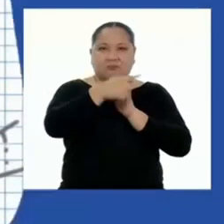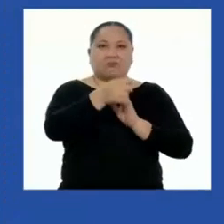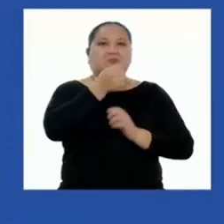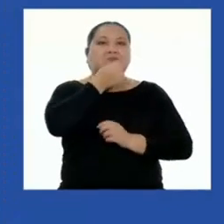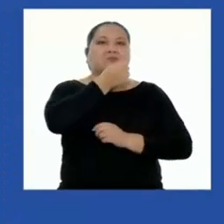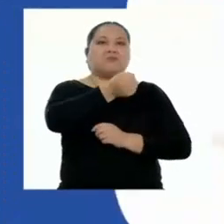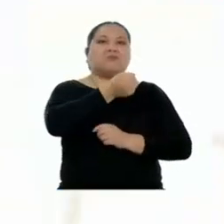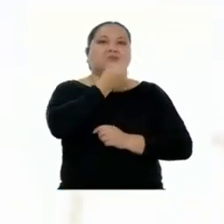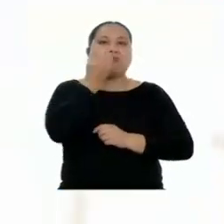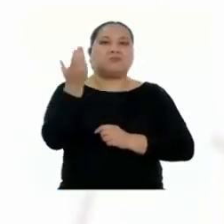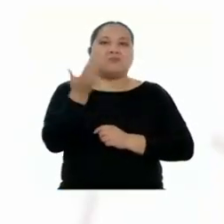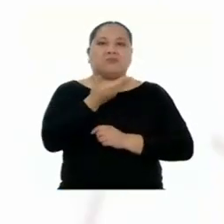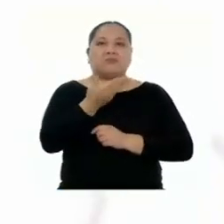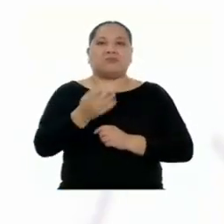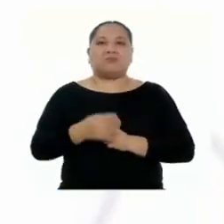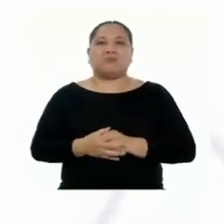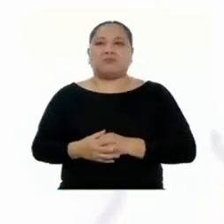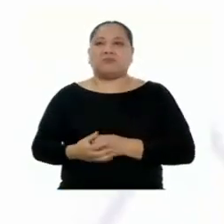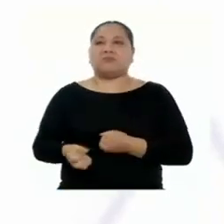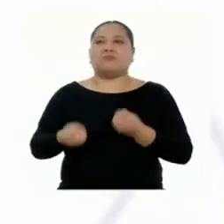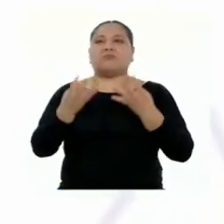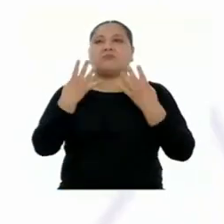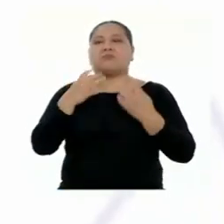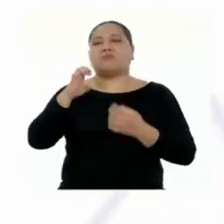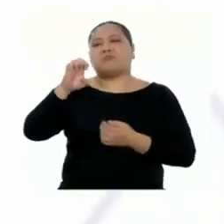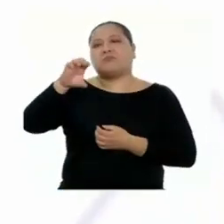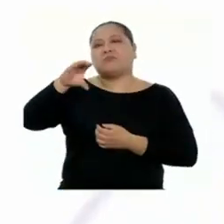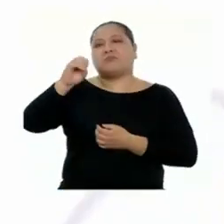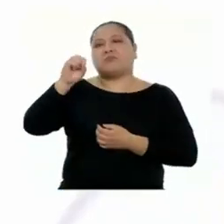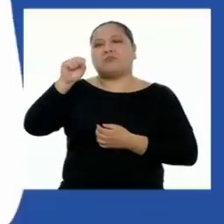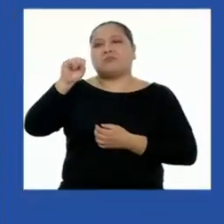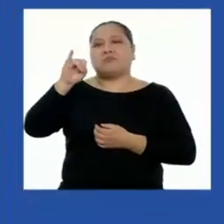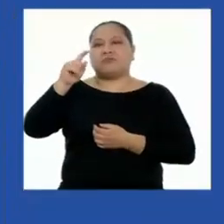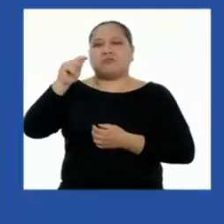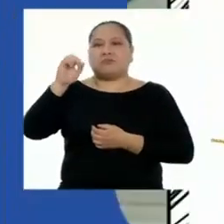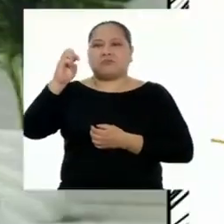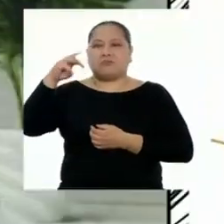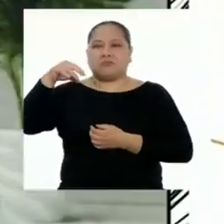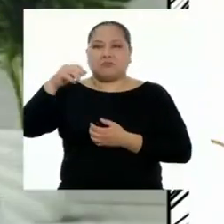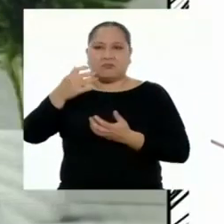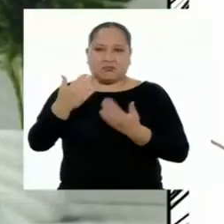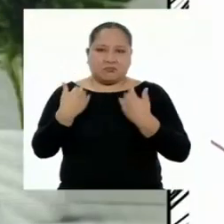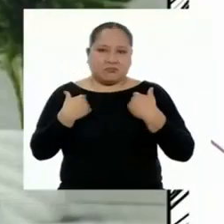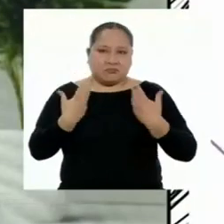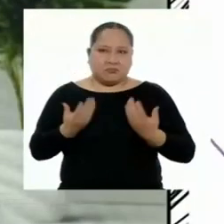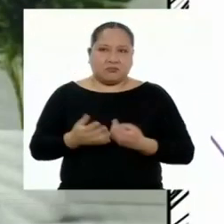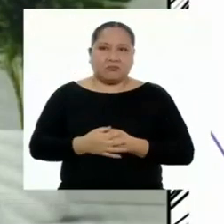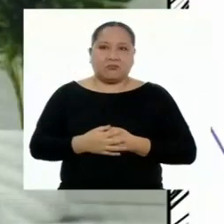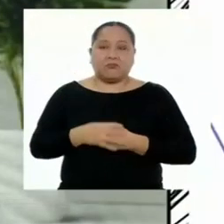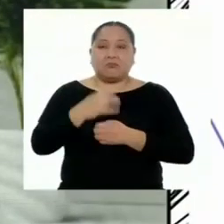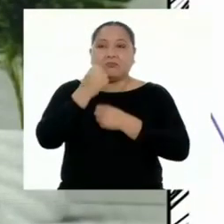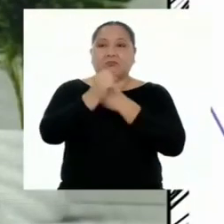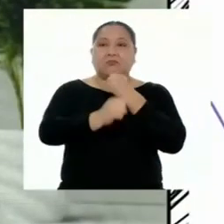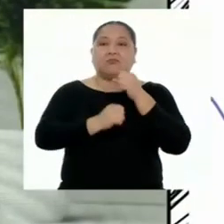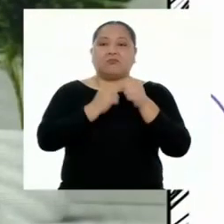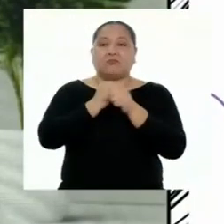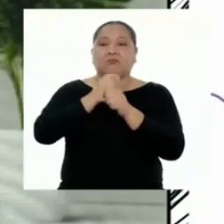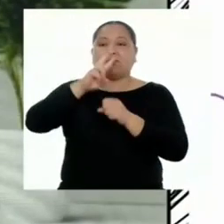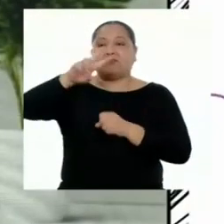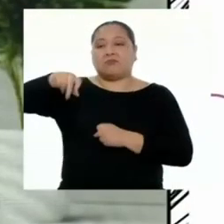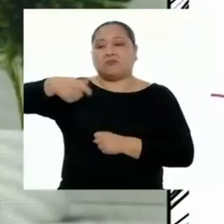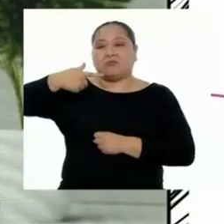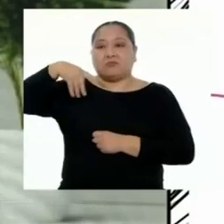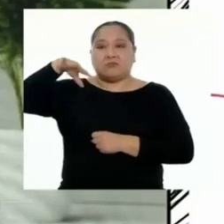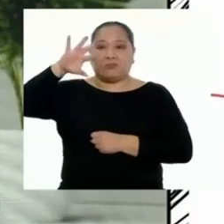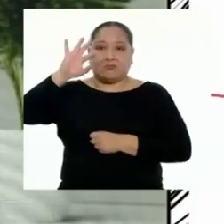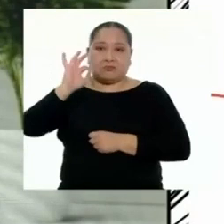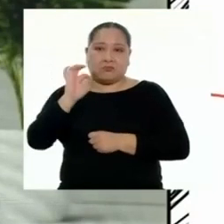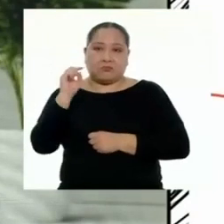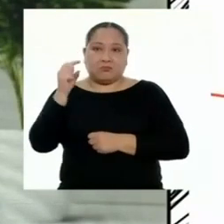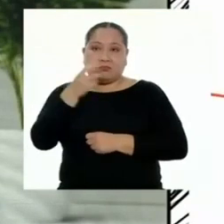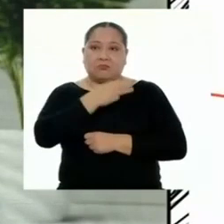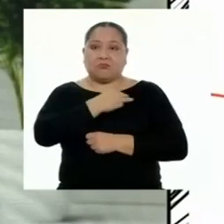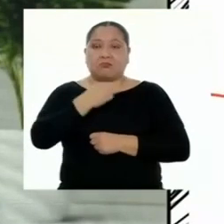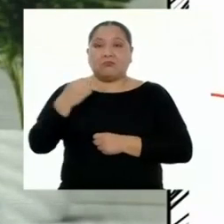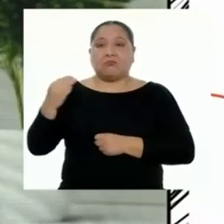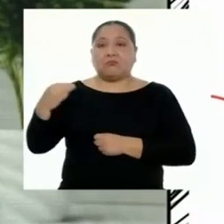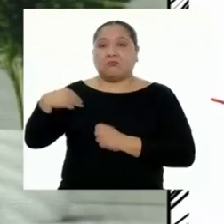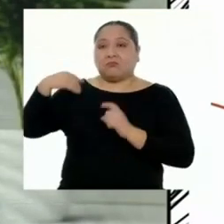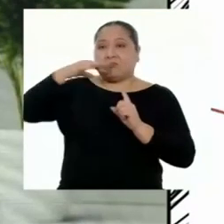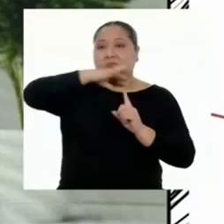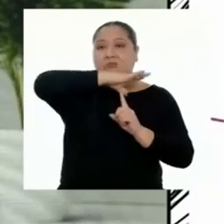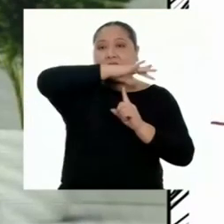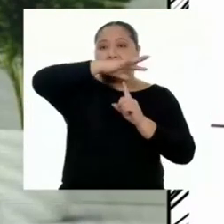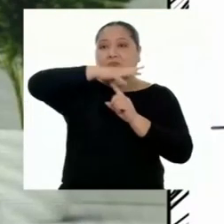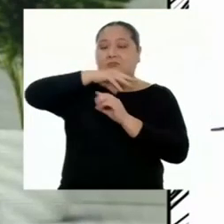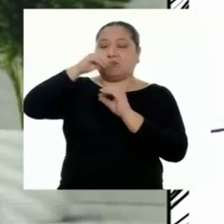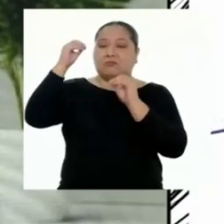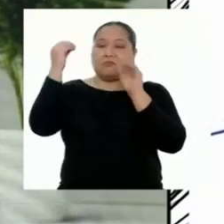siguiente entrevista. ¿Cuántos ecosistemas tenemos en nuestro país? En el año 2019, el Ministerio del Ambiente ha